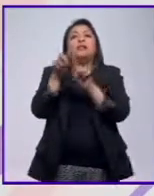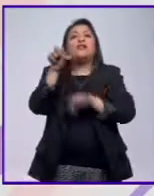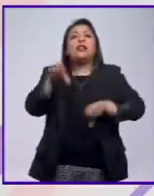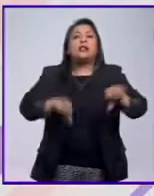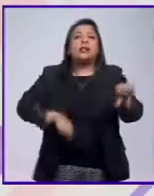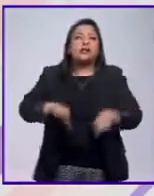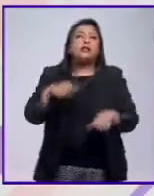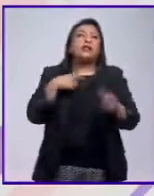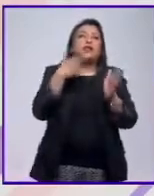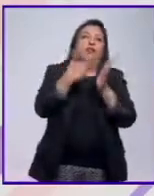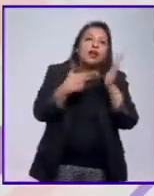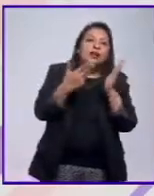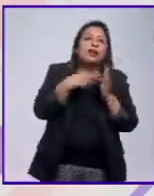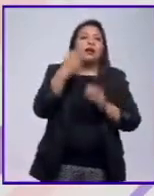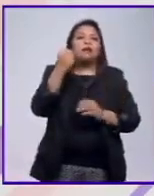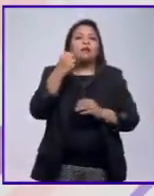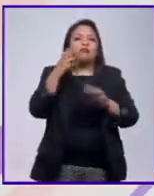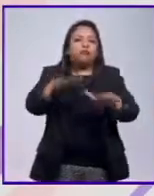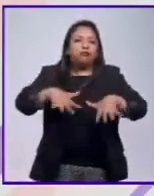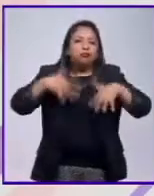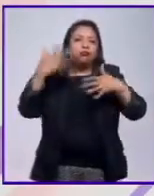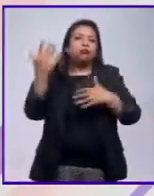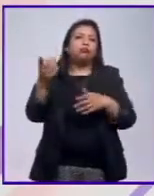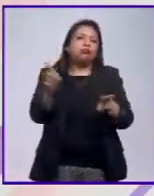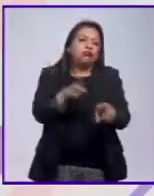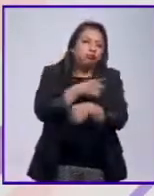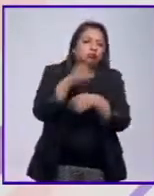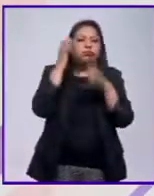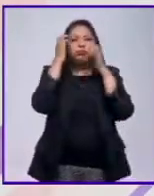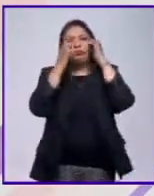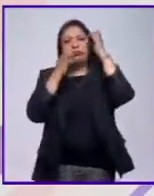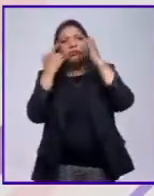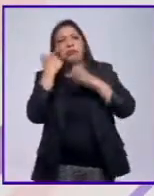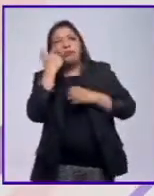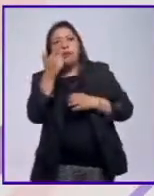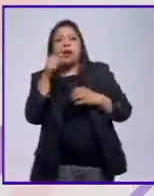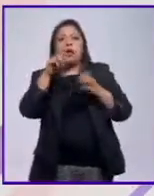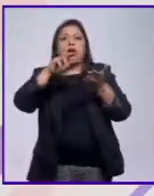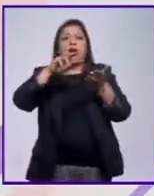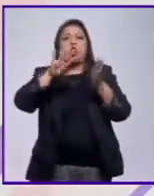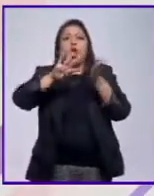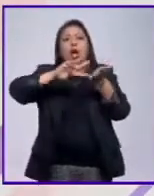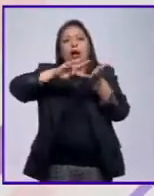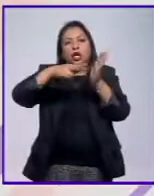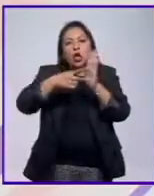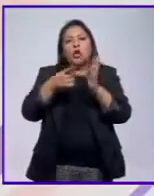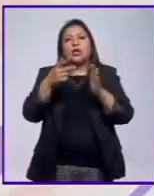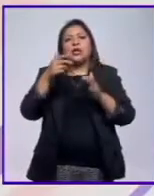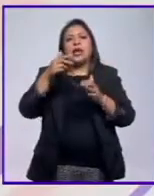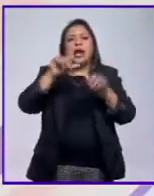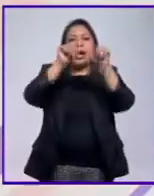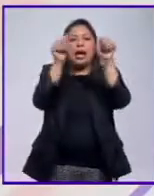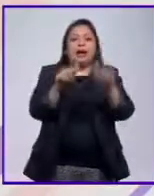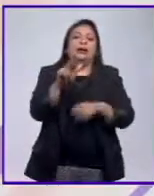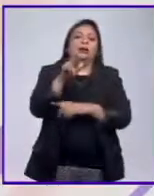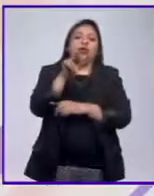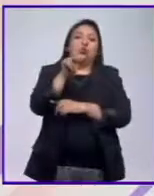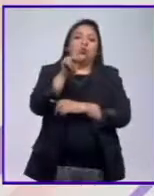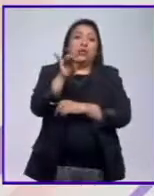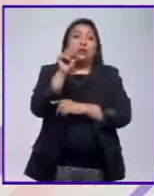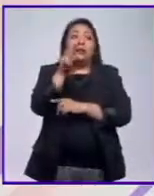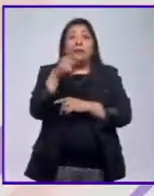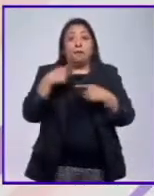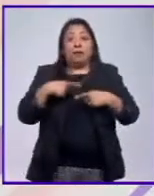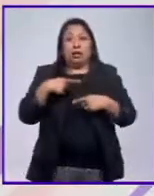actividades entre talleres, conciertos y exposiciones que ponen en relieve su arqueología y su arte rupestre. Pero sobre todo, sus organizadores